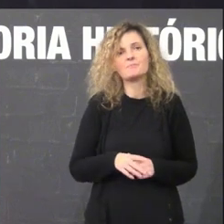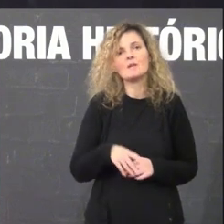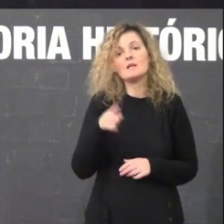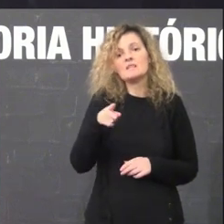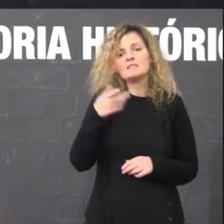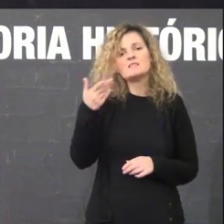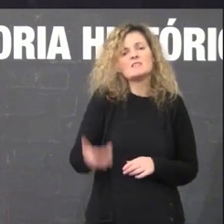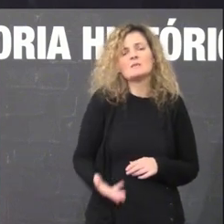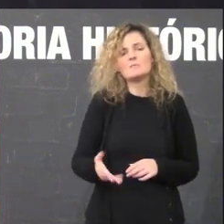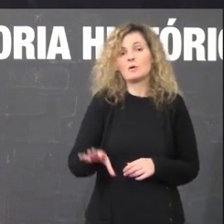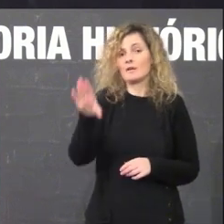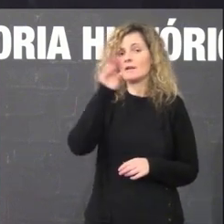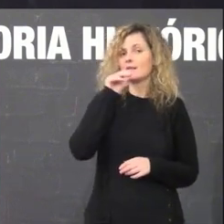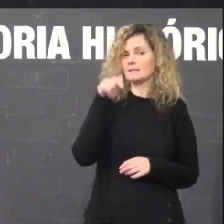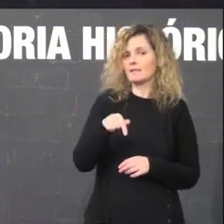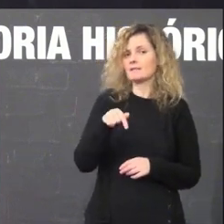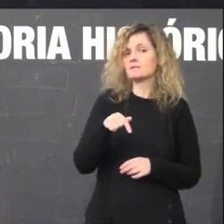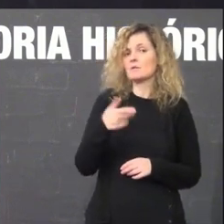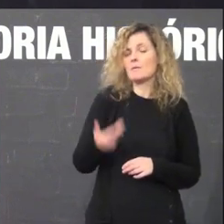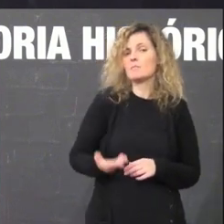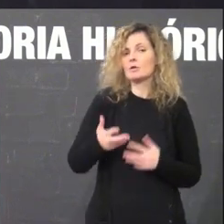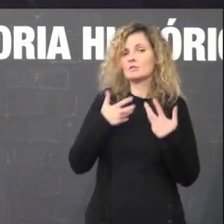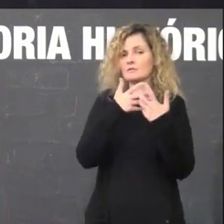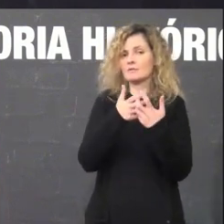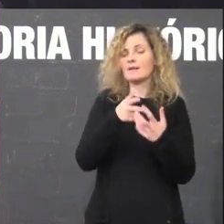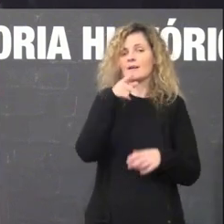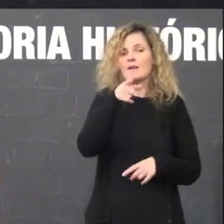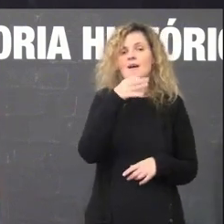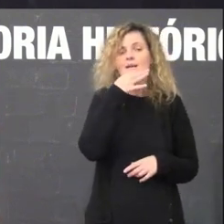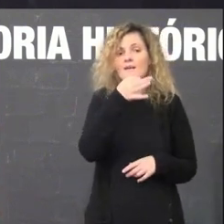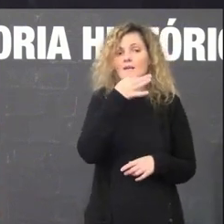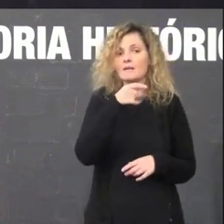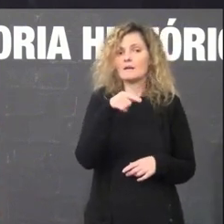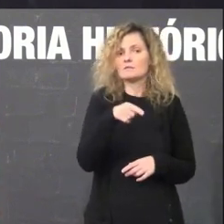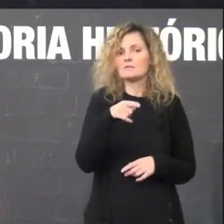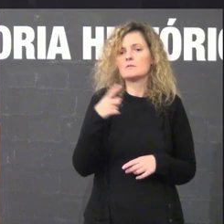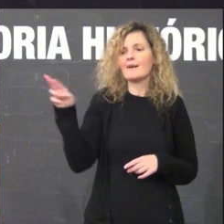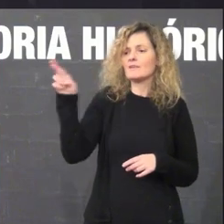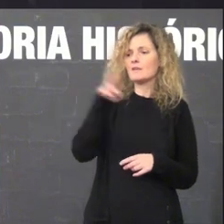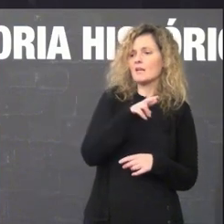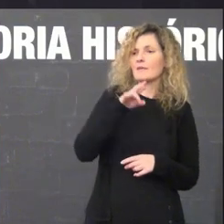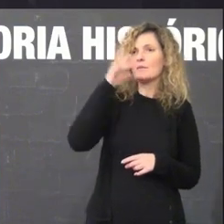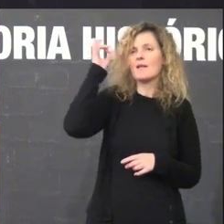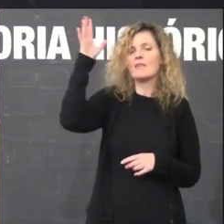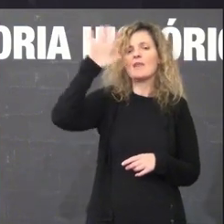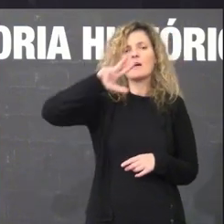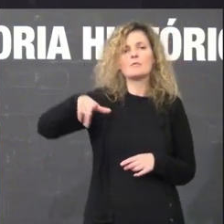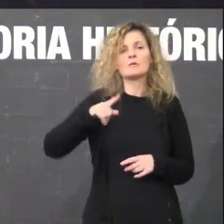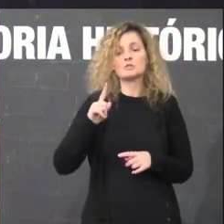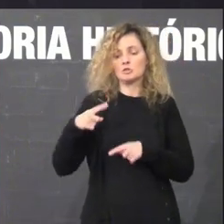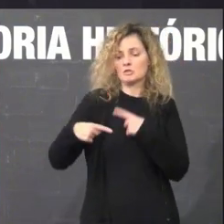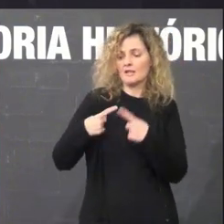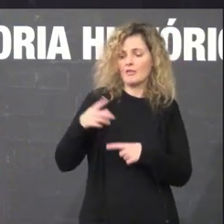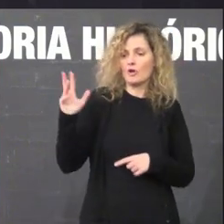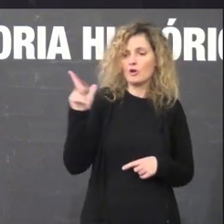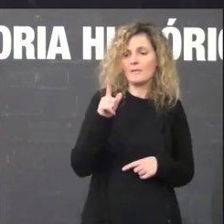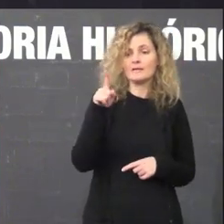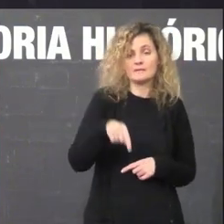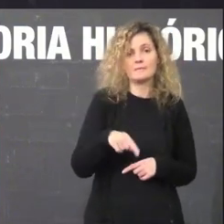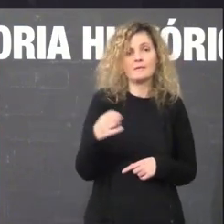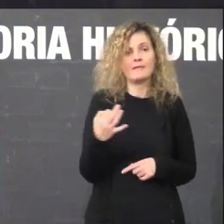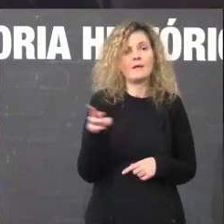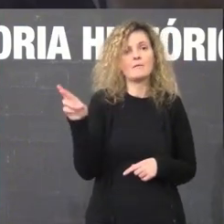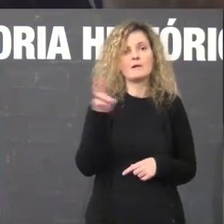clave entender eso que es clave dar esa pelea por ese relato que hay que recuperar también no solo ideas robada tradiciones robadas